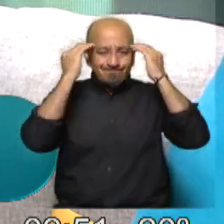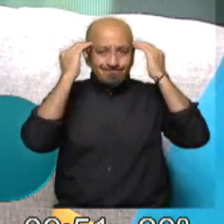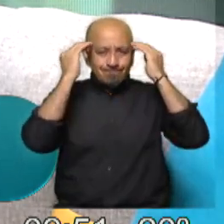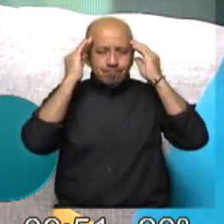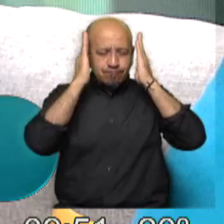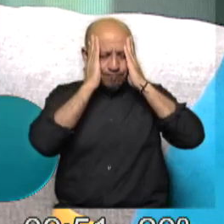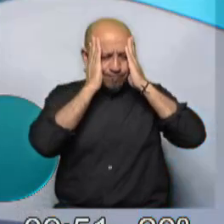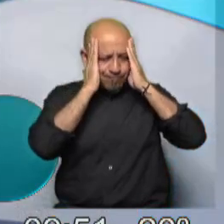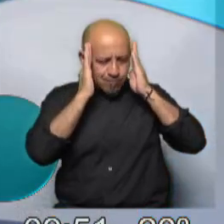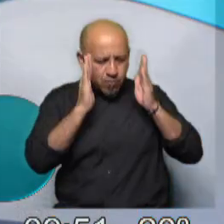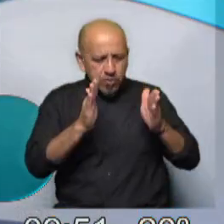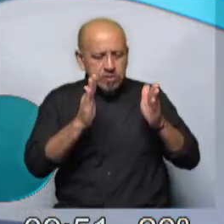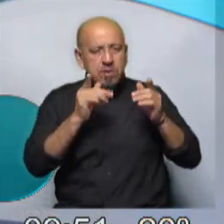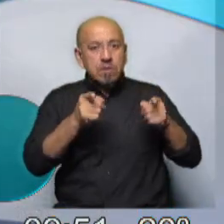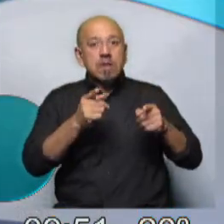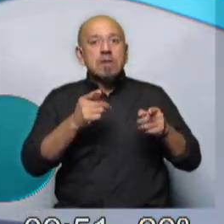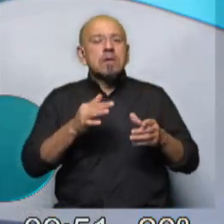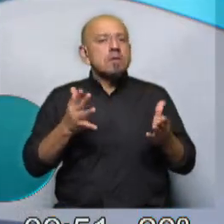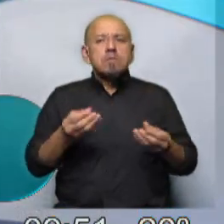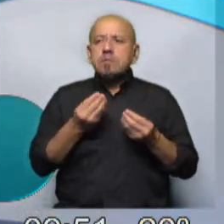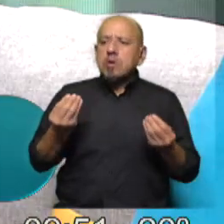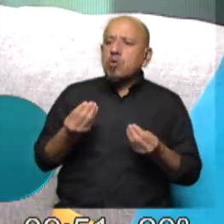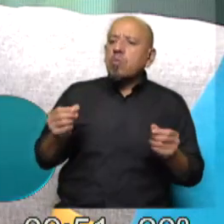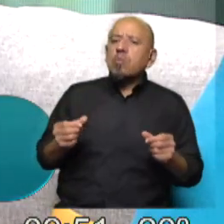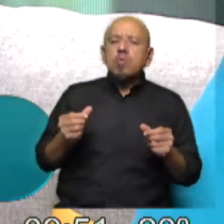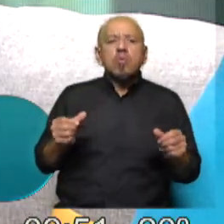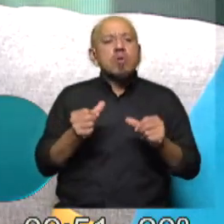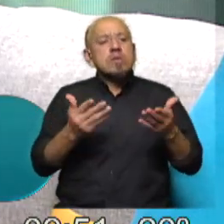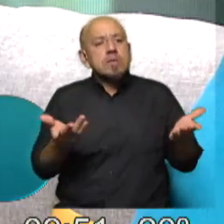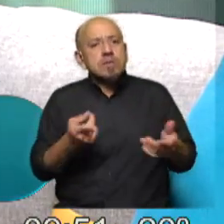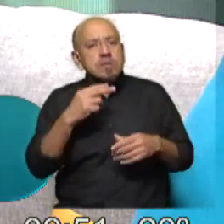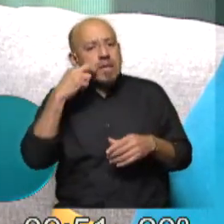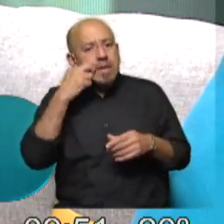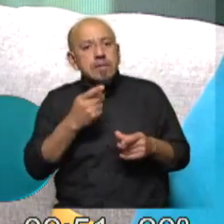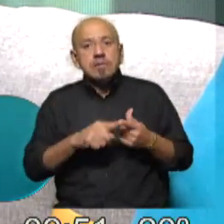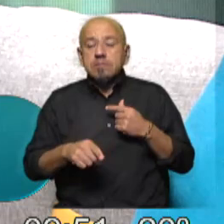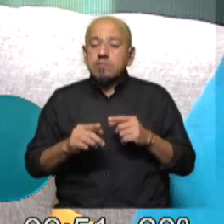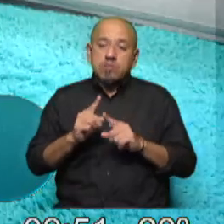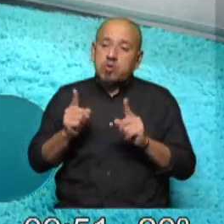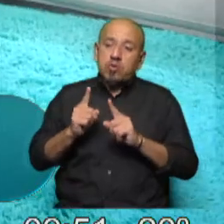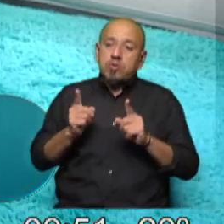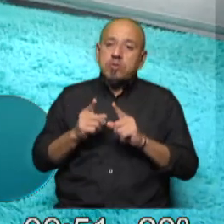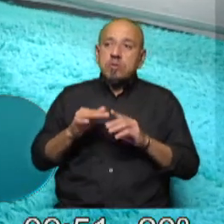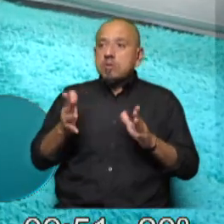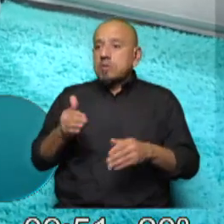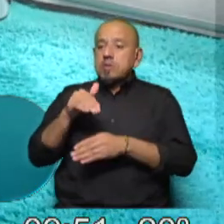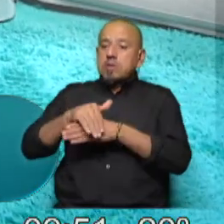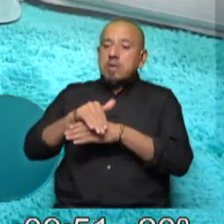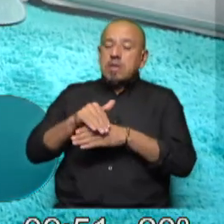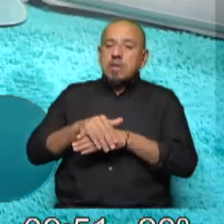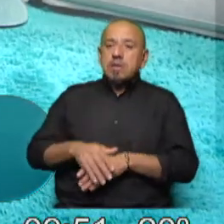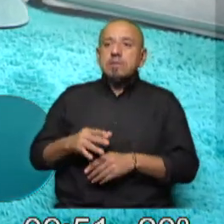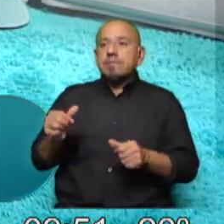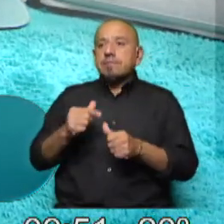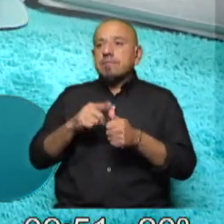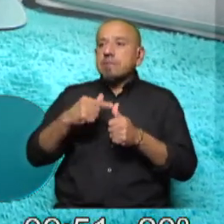estar mentalmente muy concentrado y decir... ¿De qué comes a la tarde? ¿Un pedazo de carne? No. No, a media tarde una colación